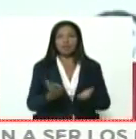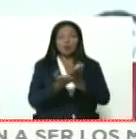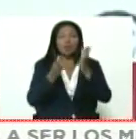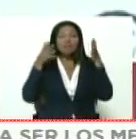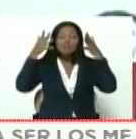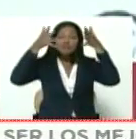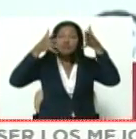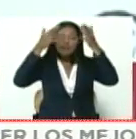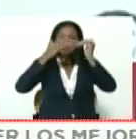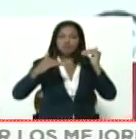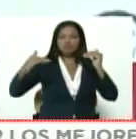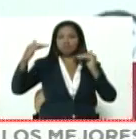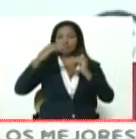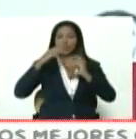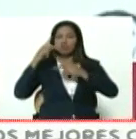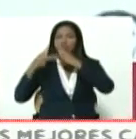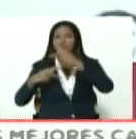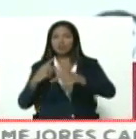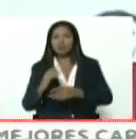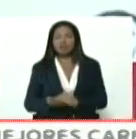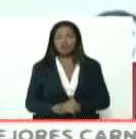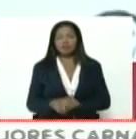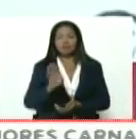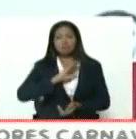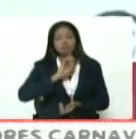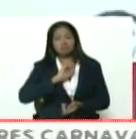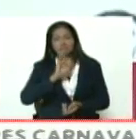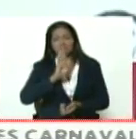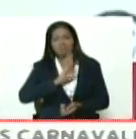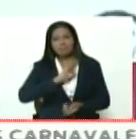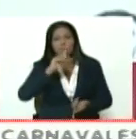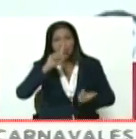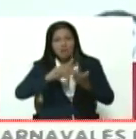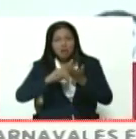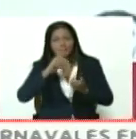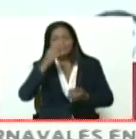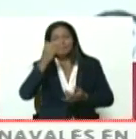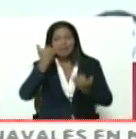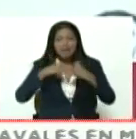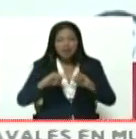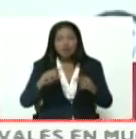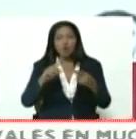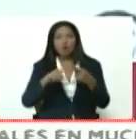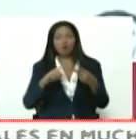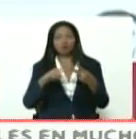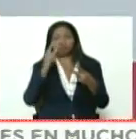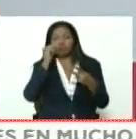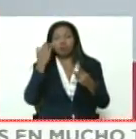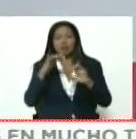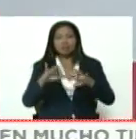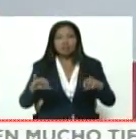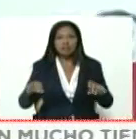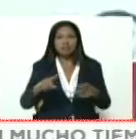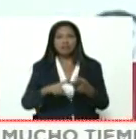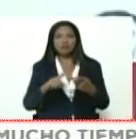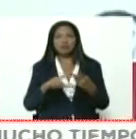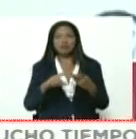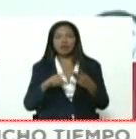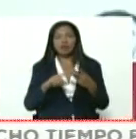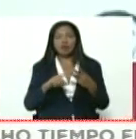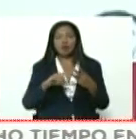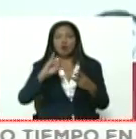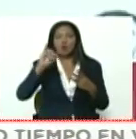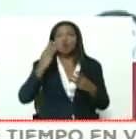formación superior, está Nicolás Maduro Guerra, Robert Zapoleo, Jorge Pérez,